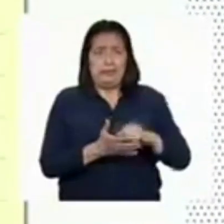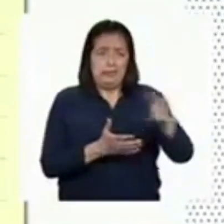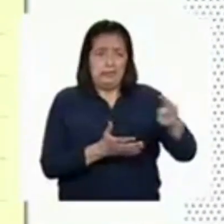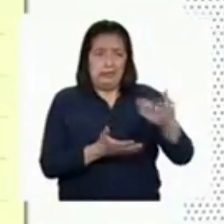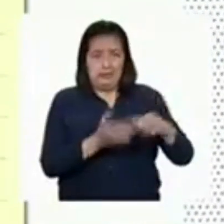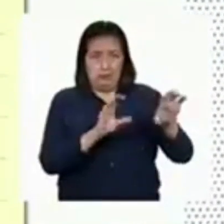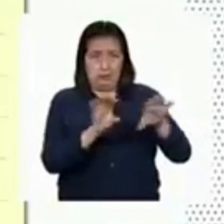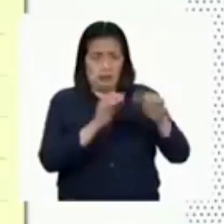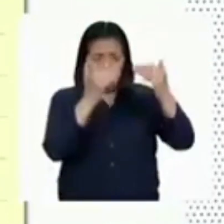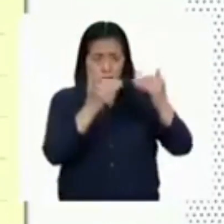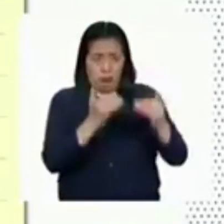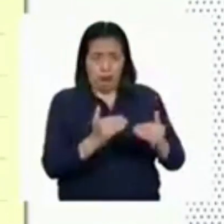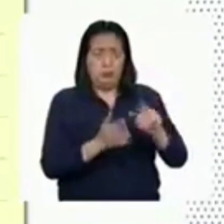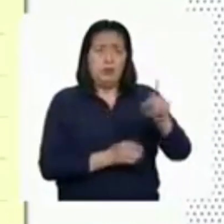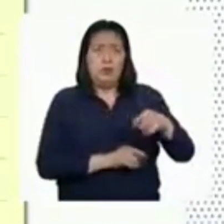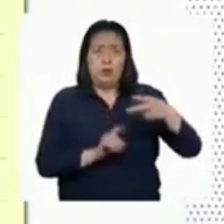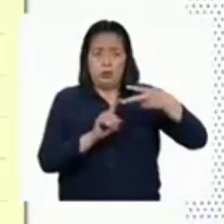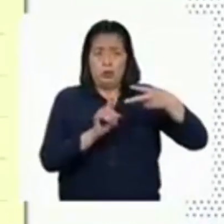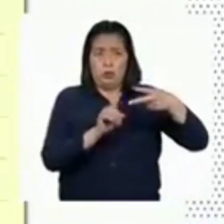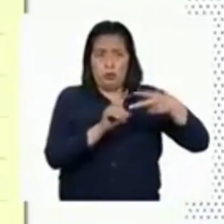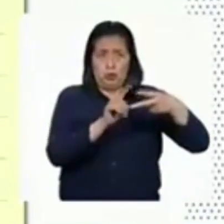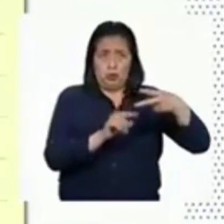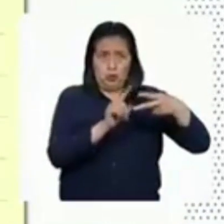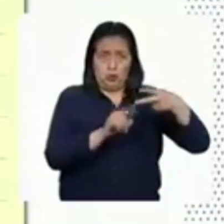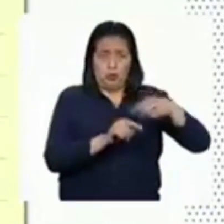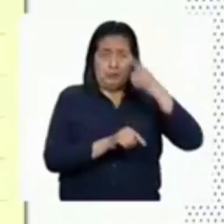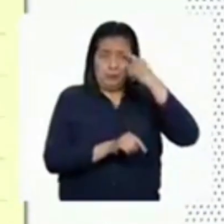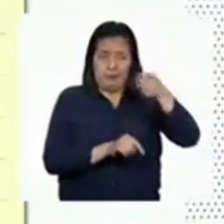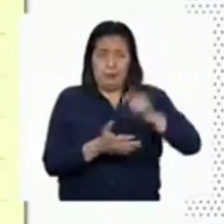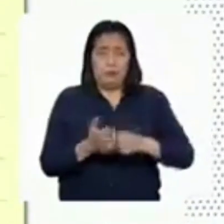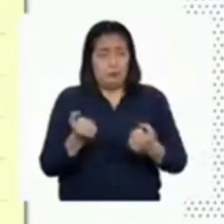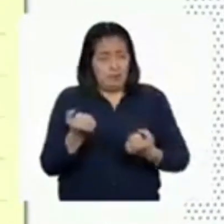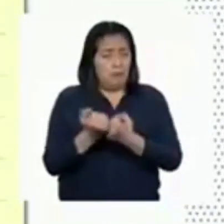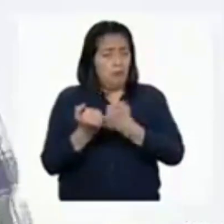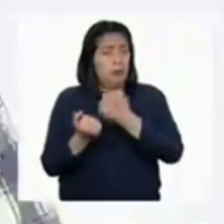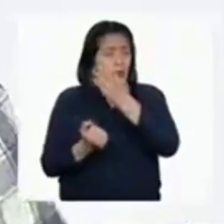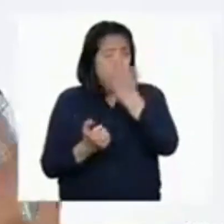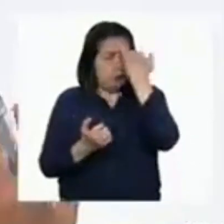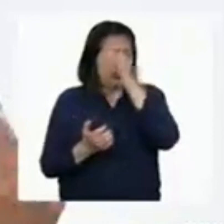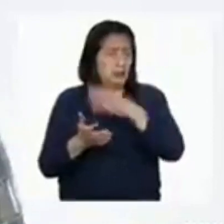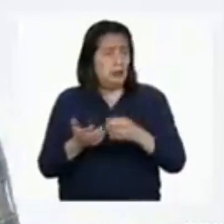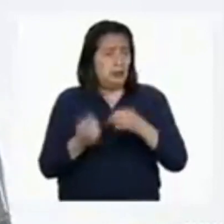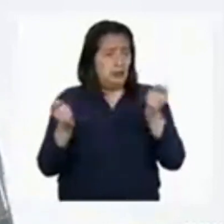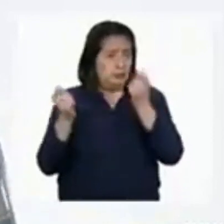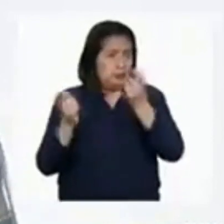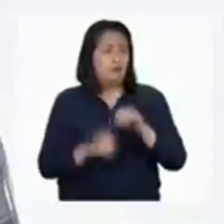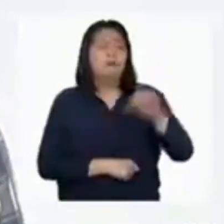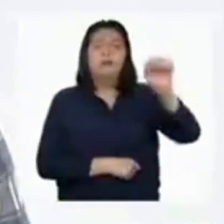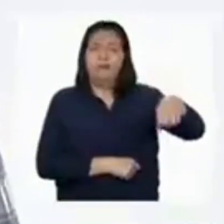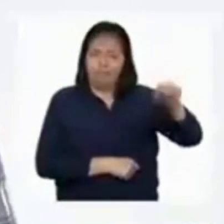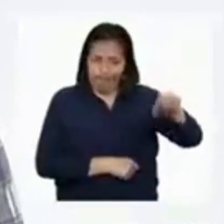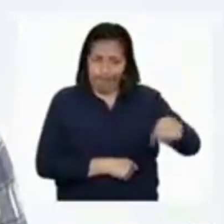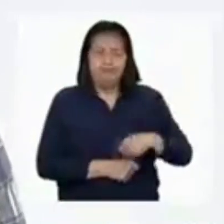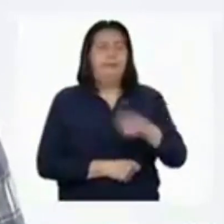del desarrollo. Es decir, los dos argumentos que ha pensado Danitza para reforzar su propuesta. Así es,